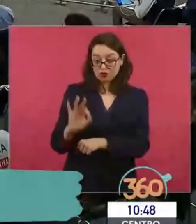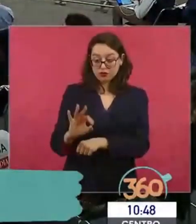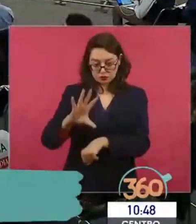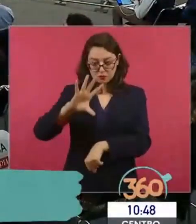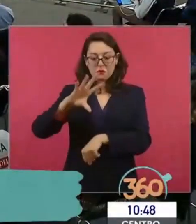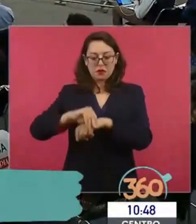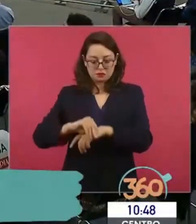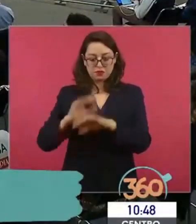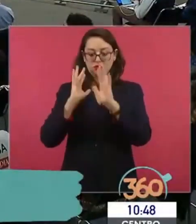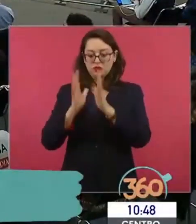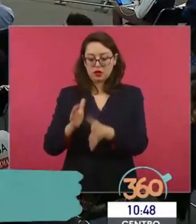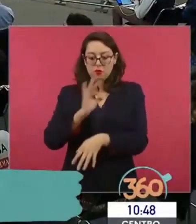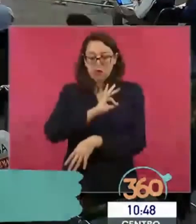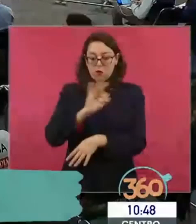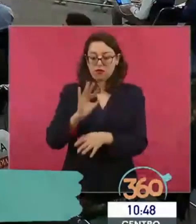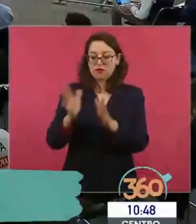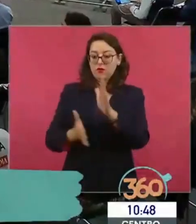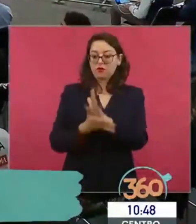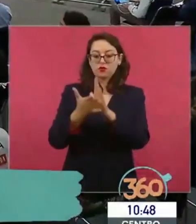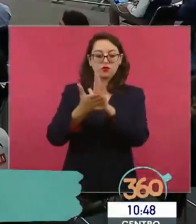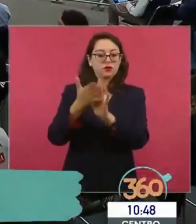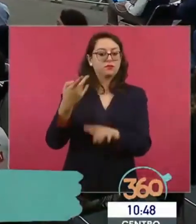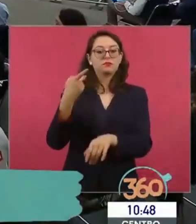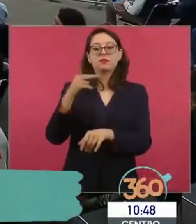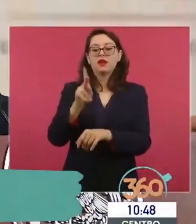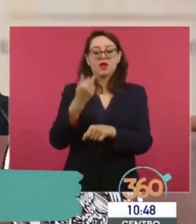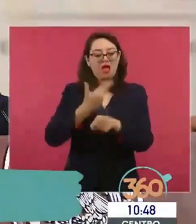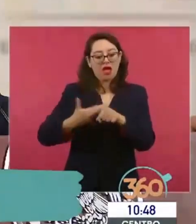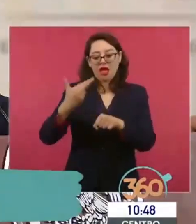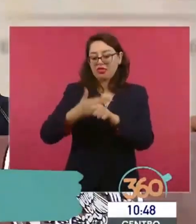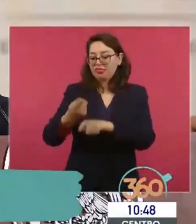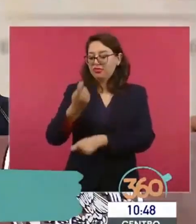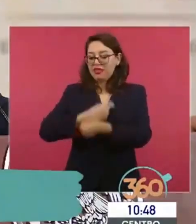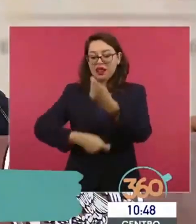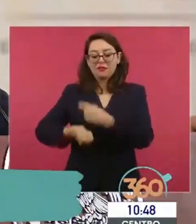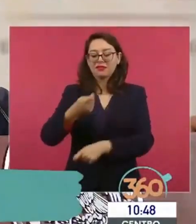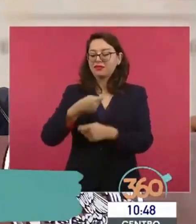alcanza el tiempo sí entonces va a quedar el proyecto ejecutivo